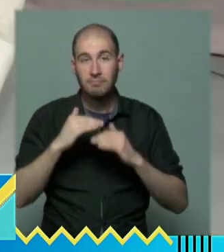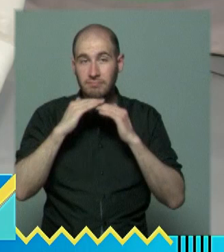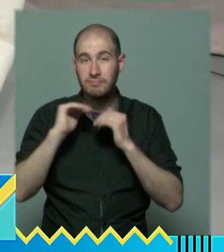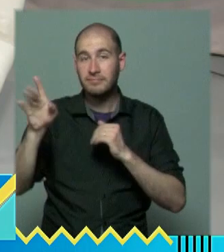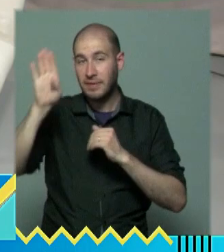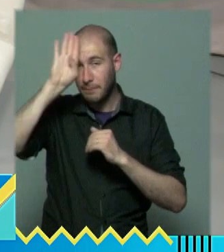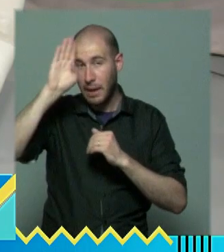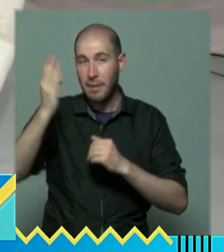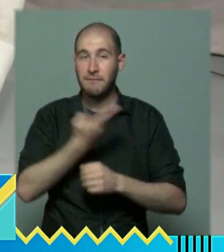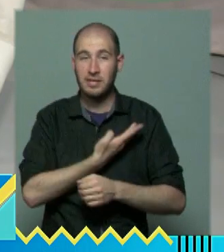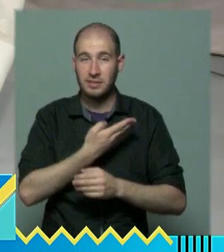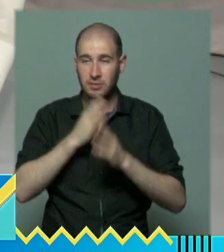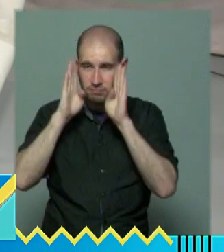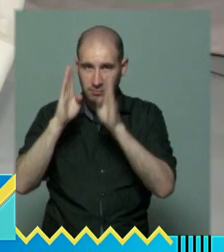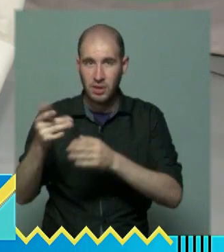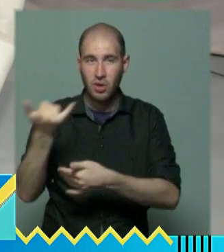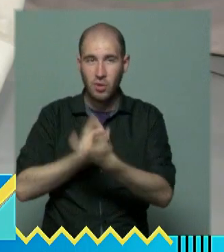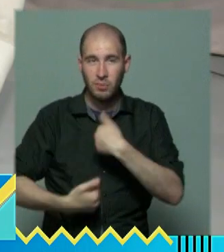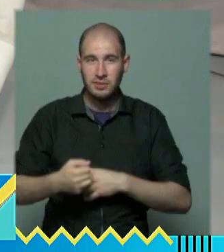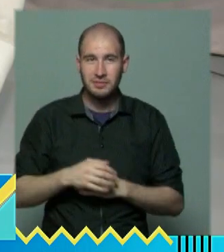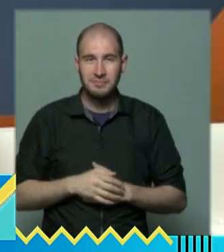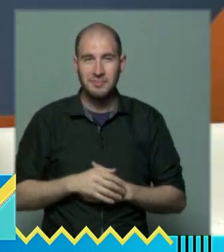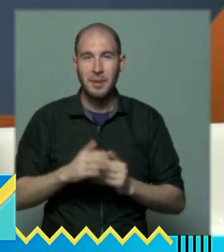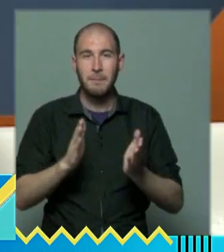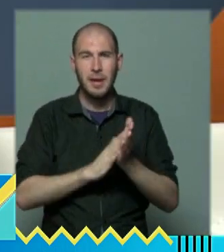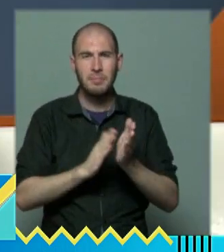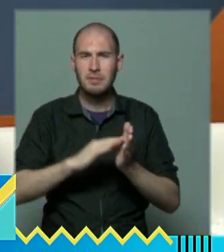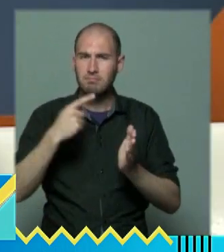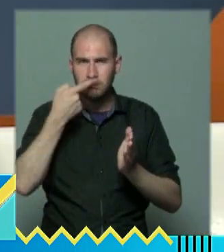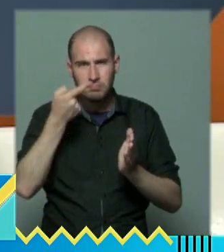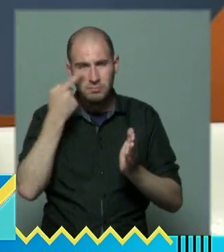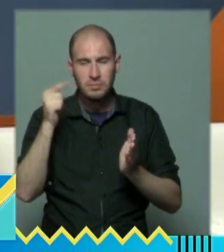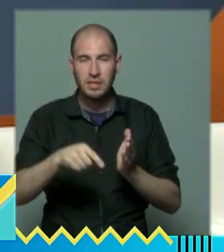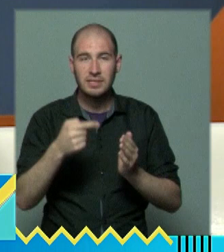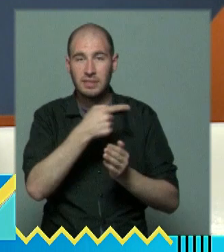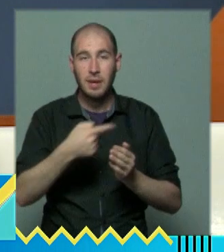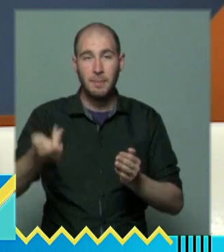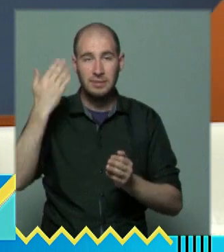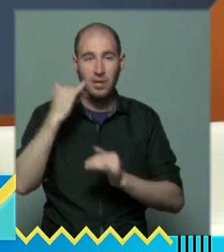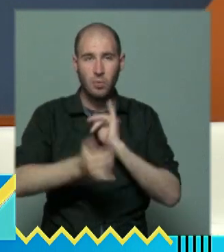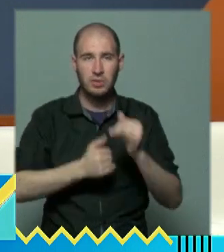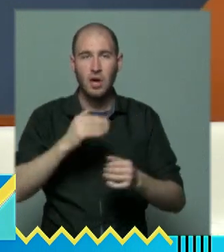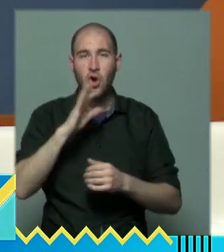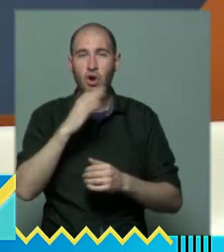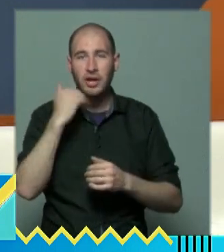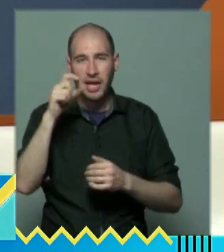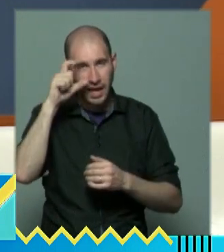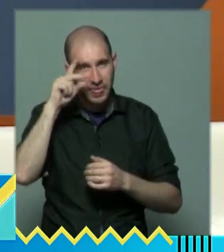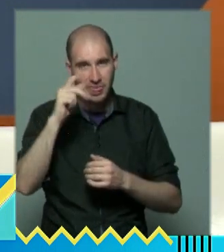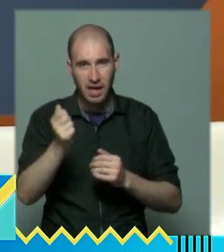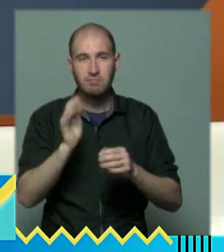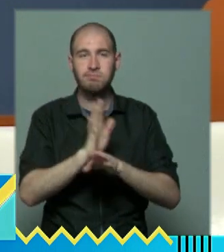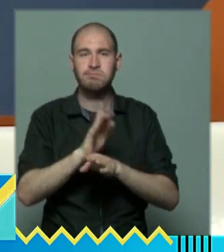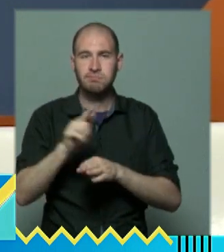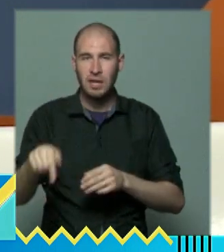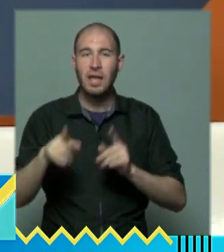su santidad Francisco cuando nos plantea, inclusive hay un documento muy rico que sacó la semana pasada Monseñor Ojeda en este